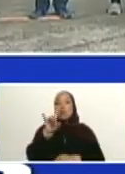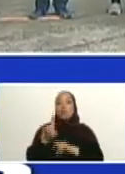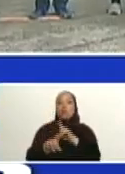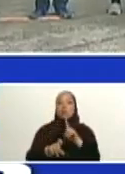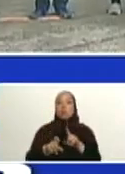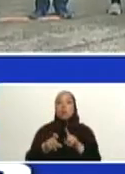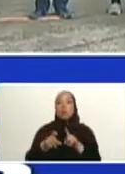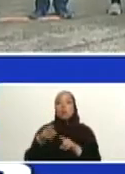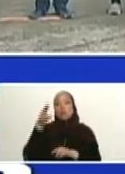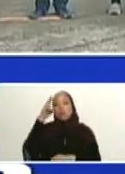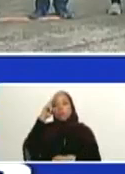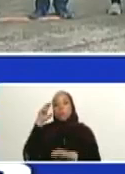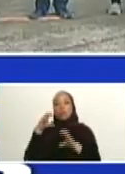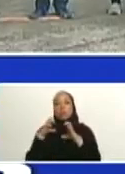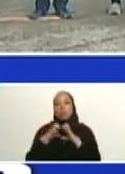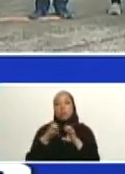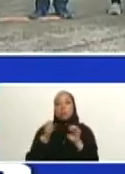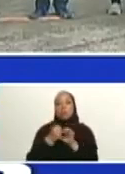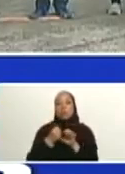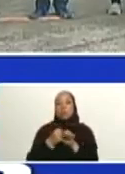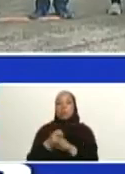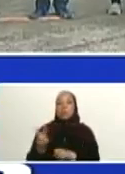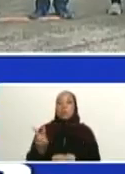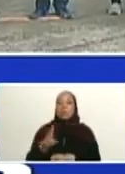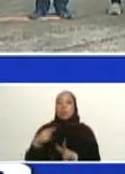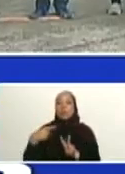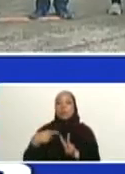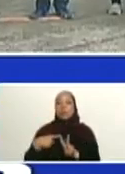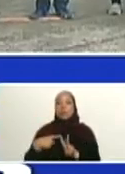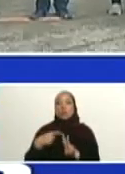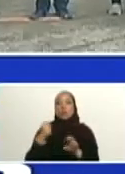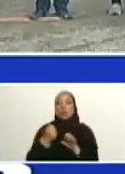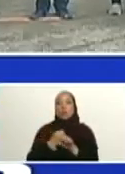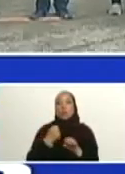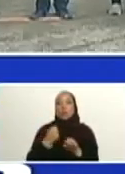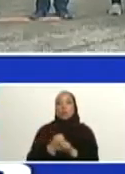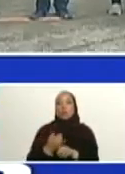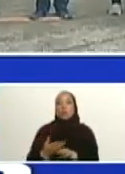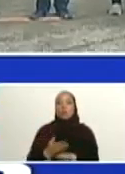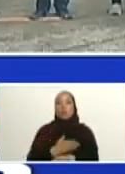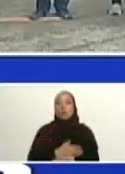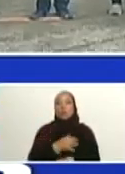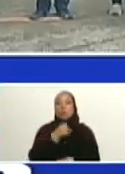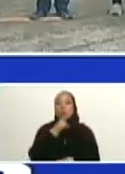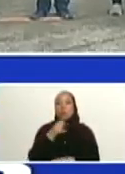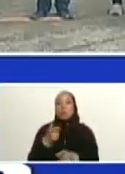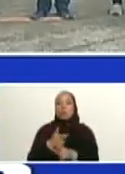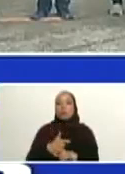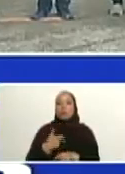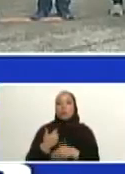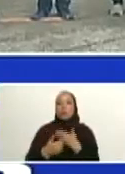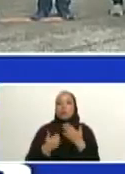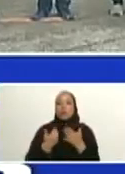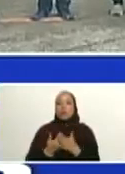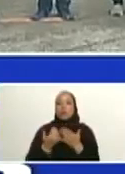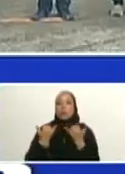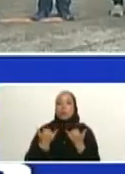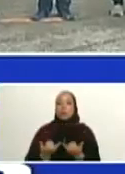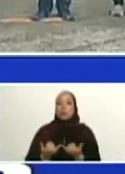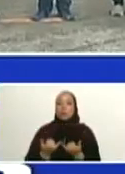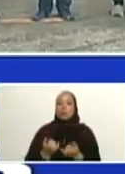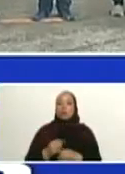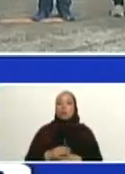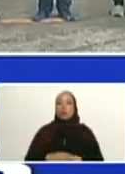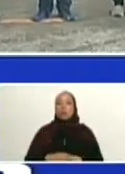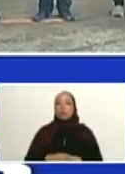nuestra mente y en nuestro corazón como venezolanos. Hoy, en este momento, hoy 18 de agosto 2023, en esta